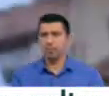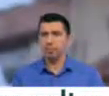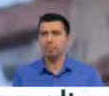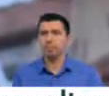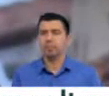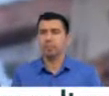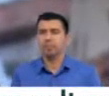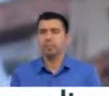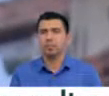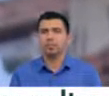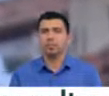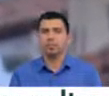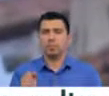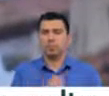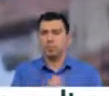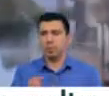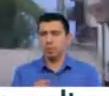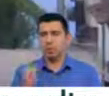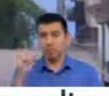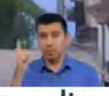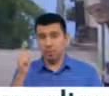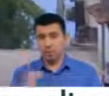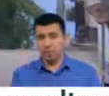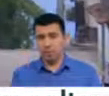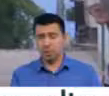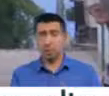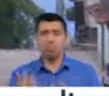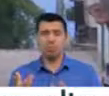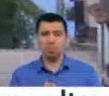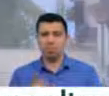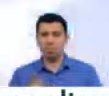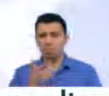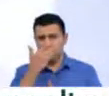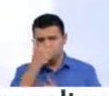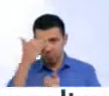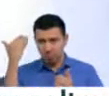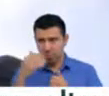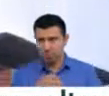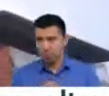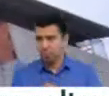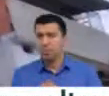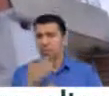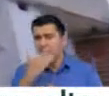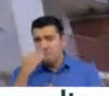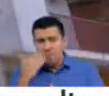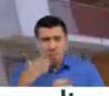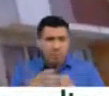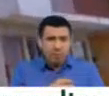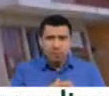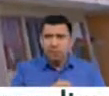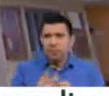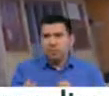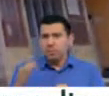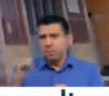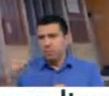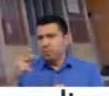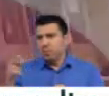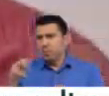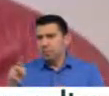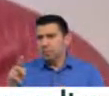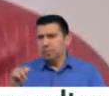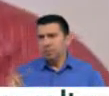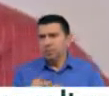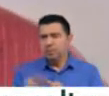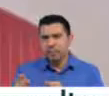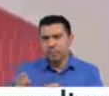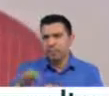La violencia política, la incursión de los grupos al margen de la ley, las guerrillas, paramilitares y los tiznados no han